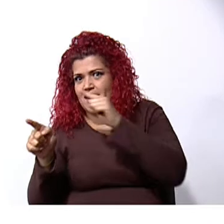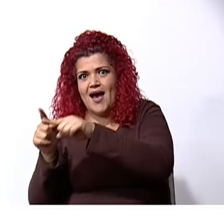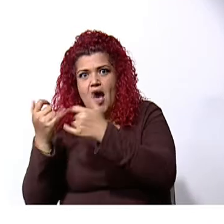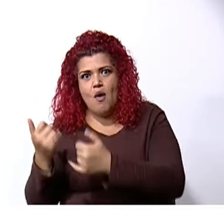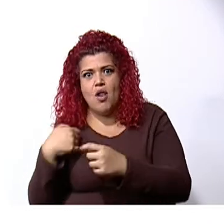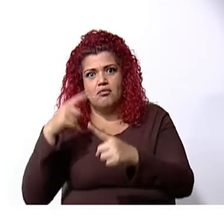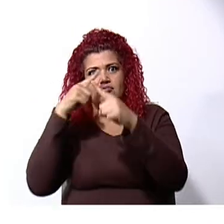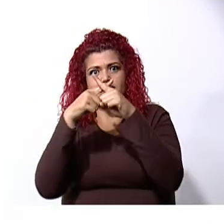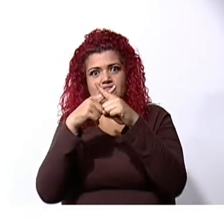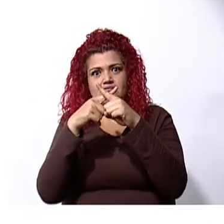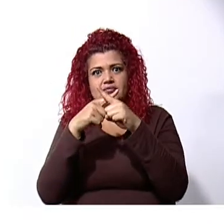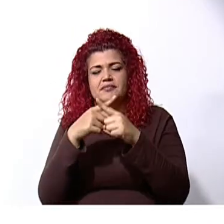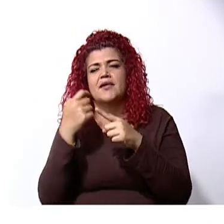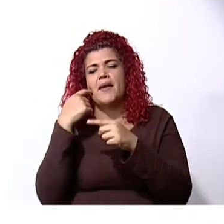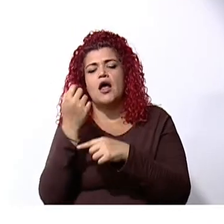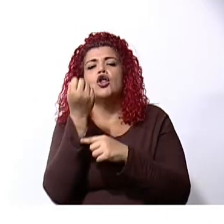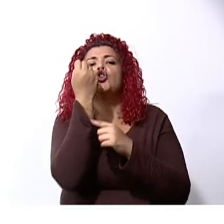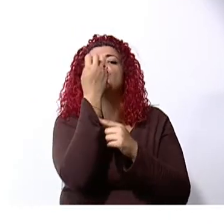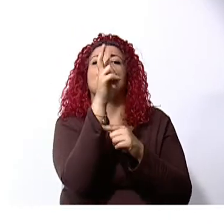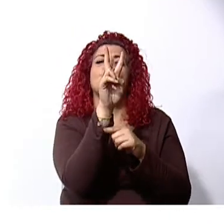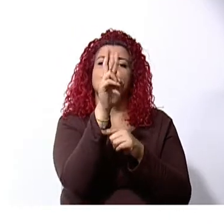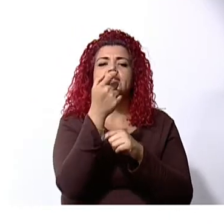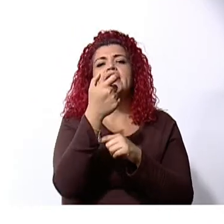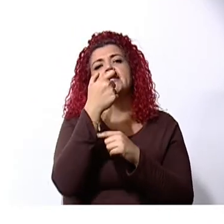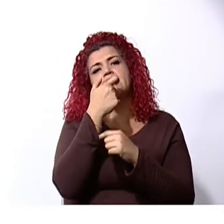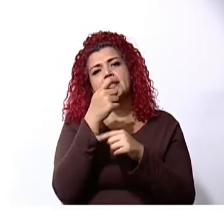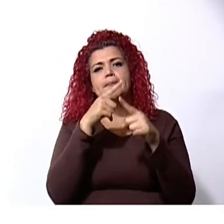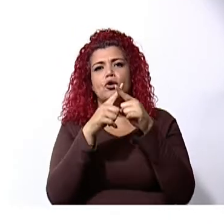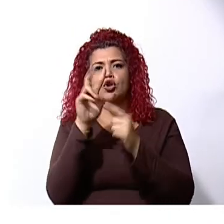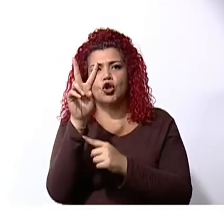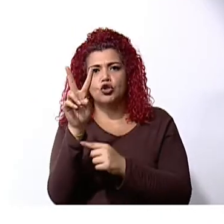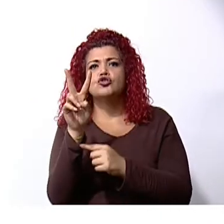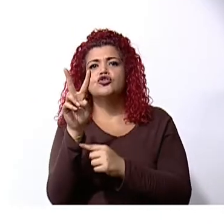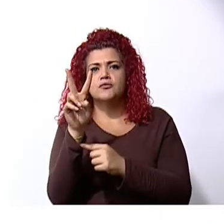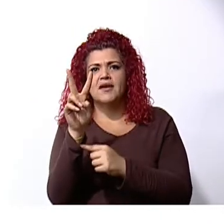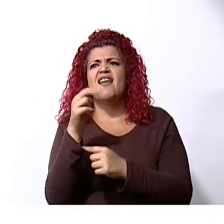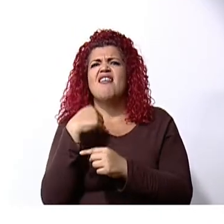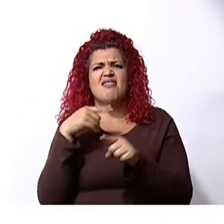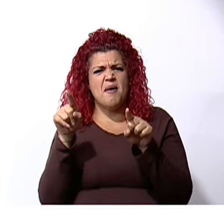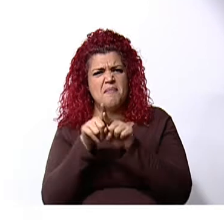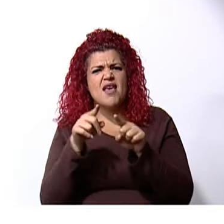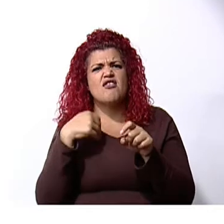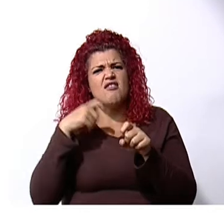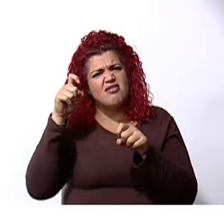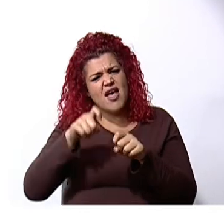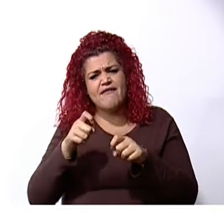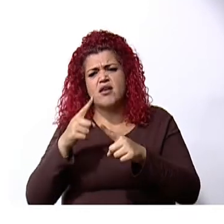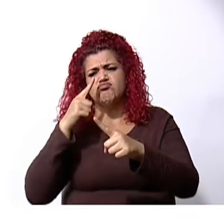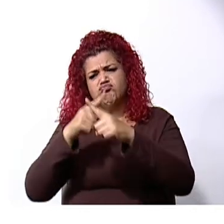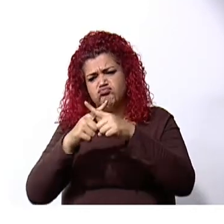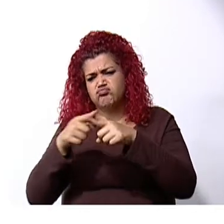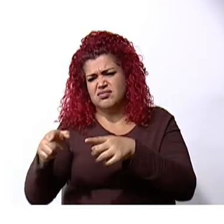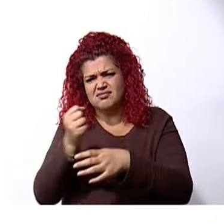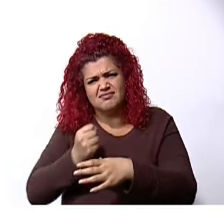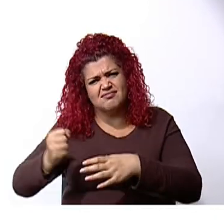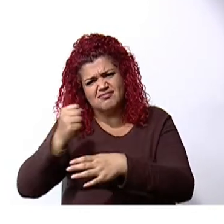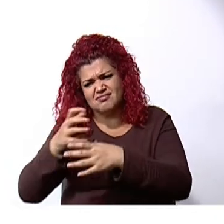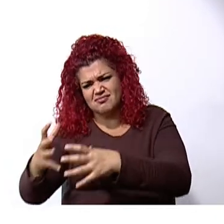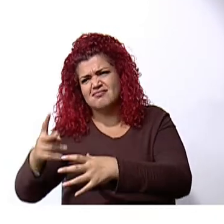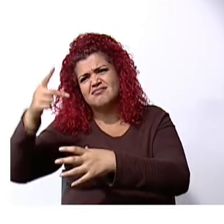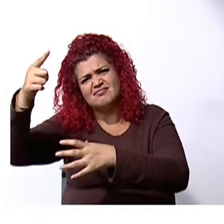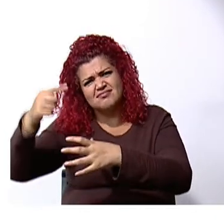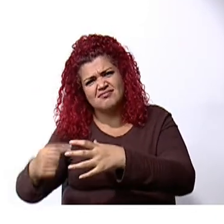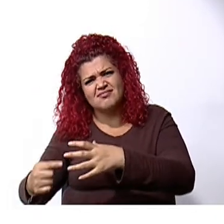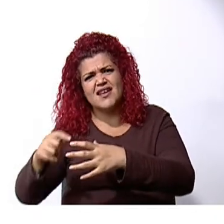multiplicamos 12 galletas por 2, también debemos de multiplicar la harina, ¿cierto? Ok, por lo